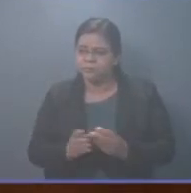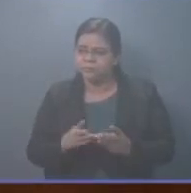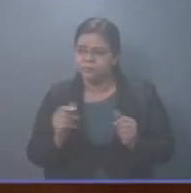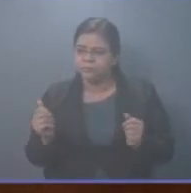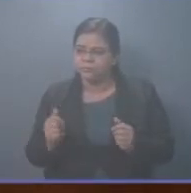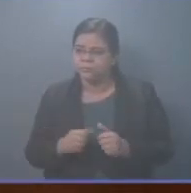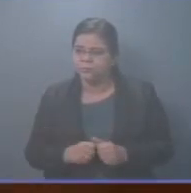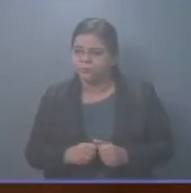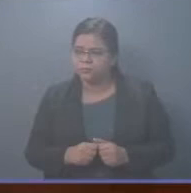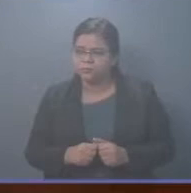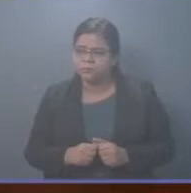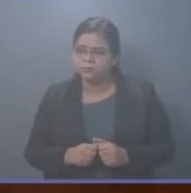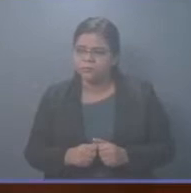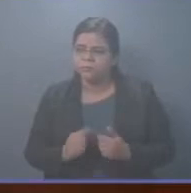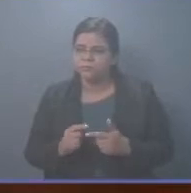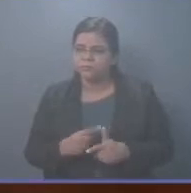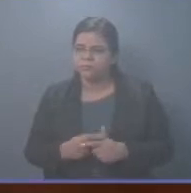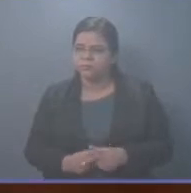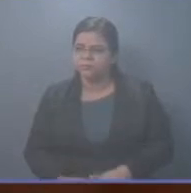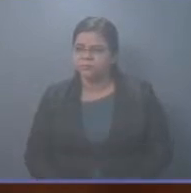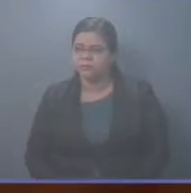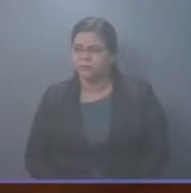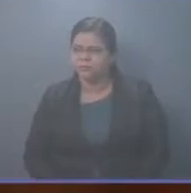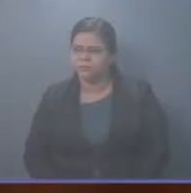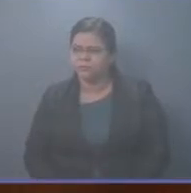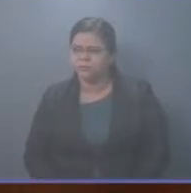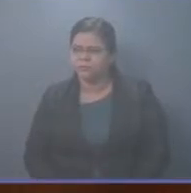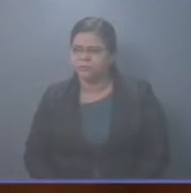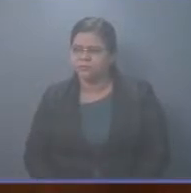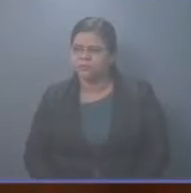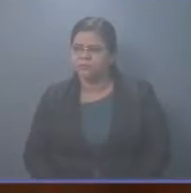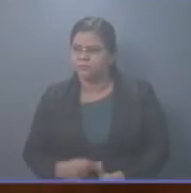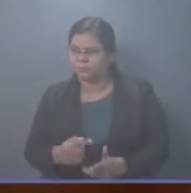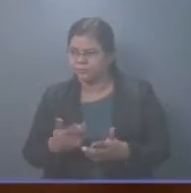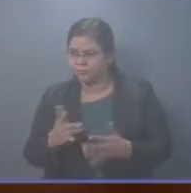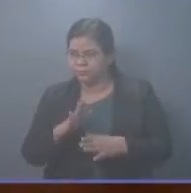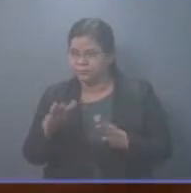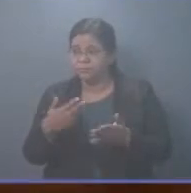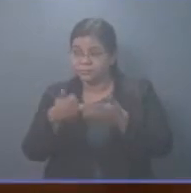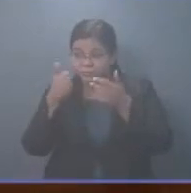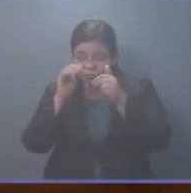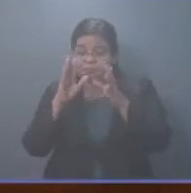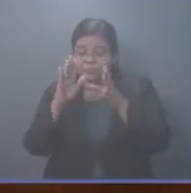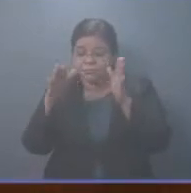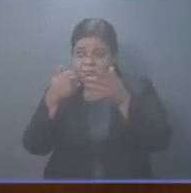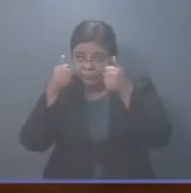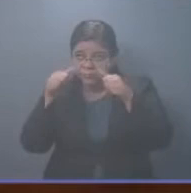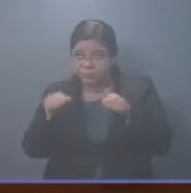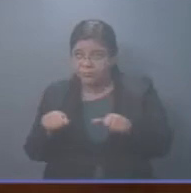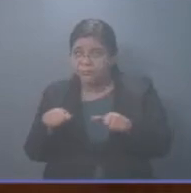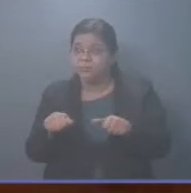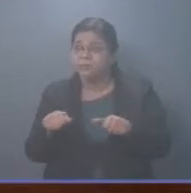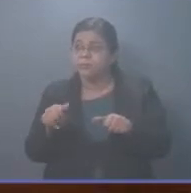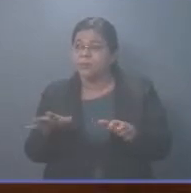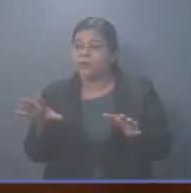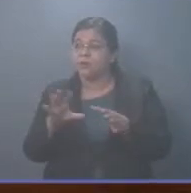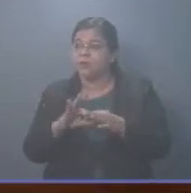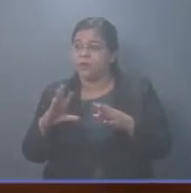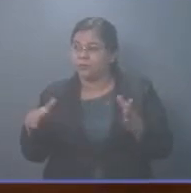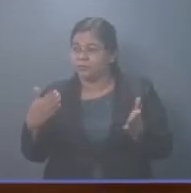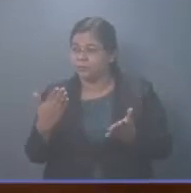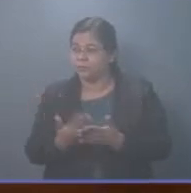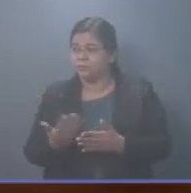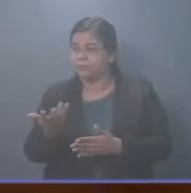esto. Sí, pero bueno, ratificando que quedaría la observación aceptada, puesto que le